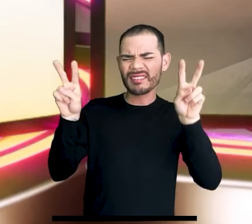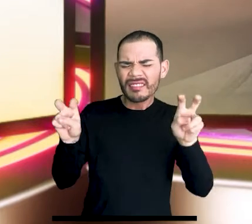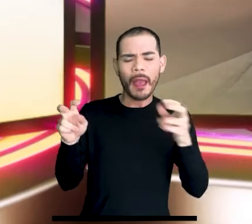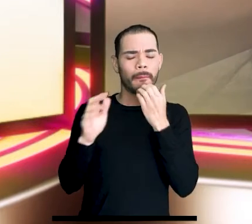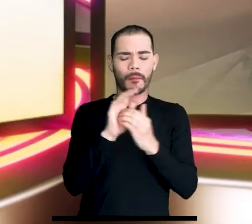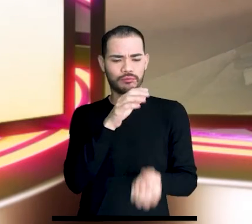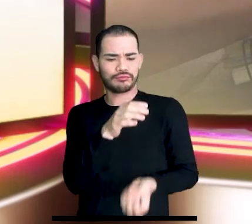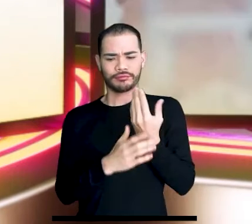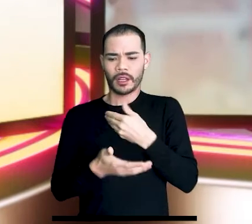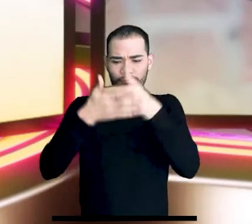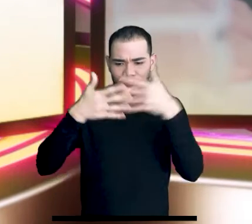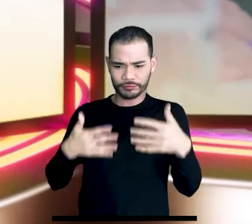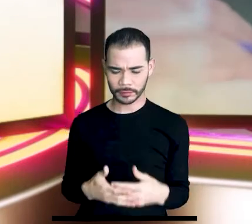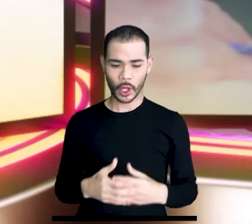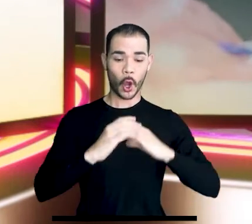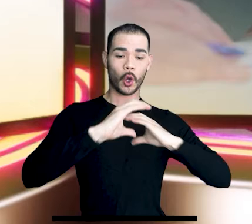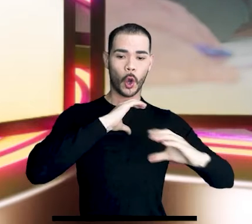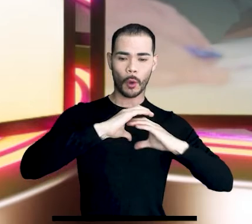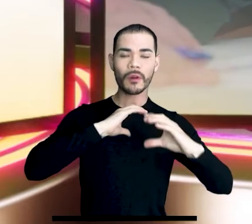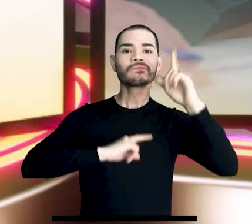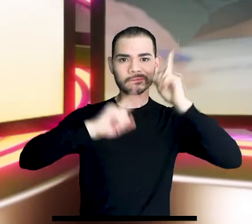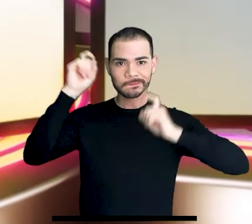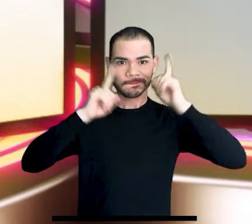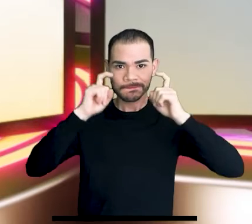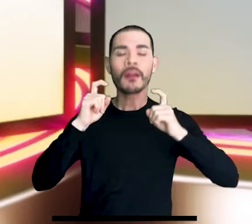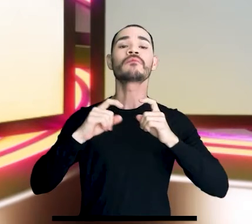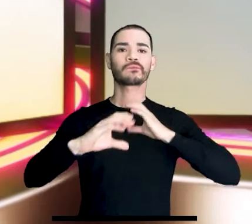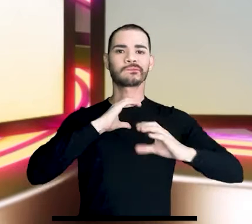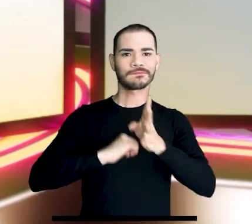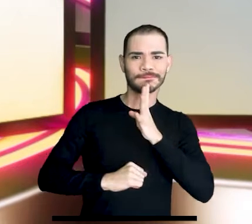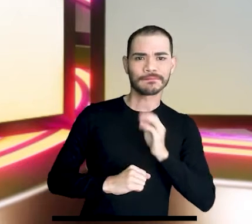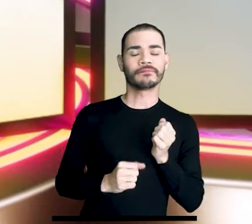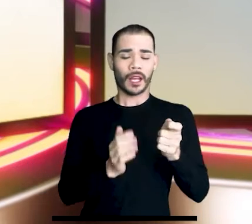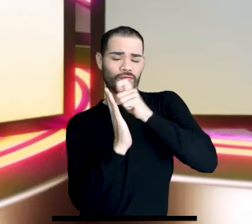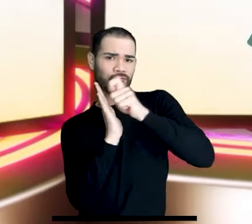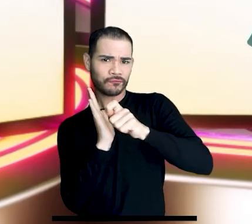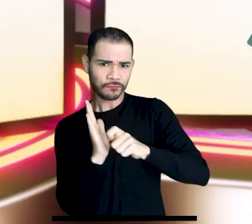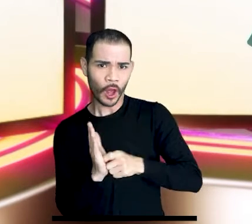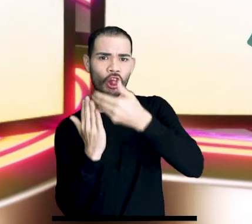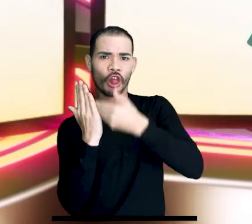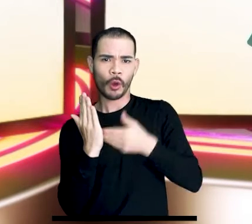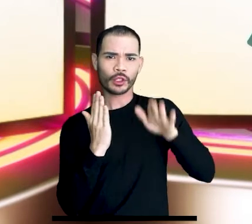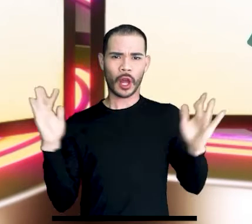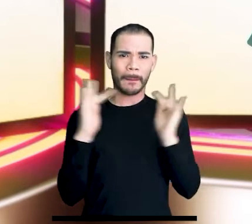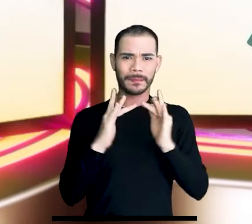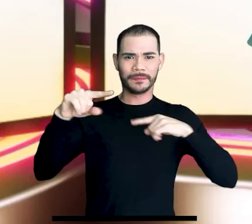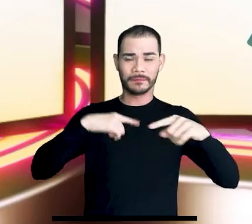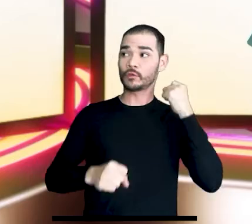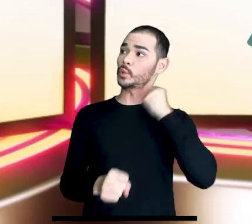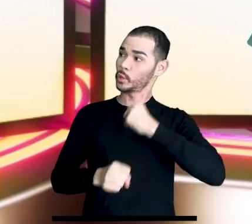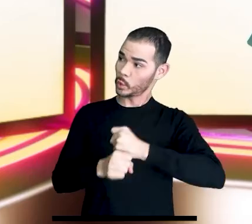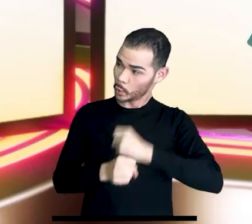como producción de textos, comunicación verbal y no verbal, y redacción de documentos administrativos. Ha sido un trabajo